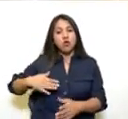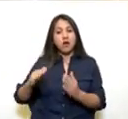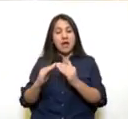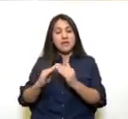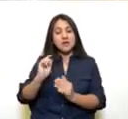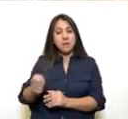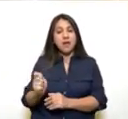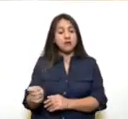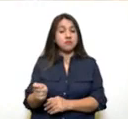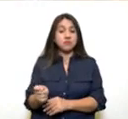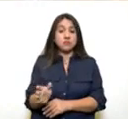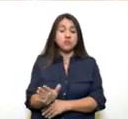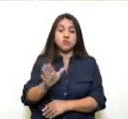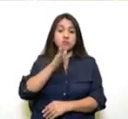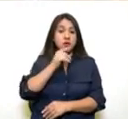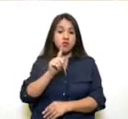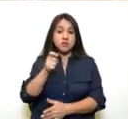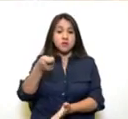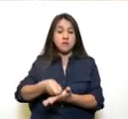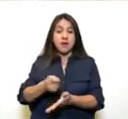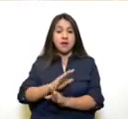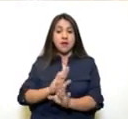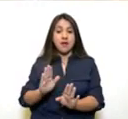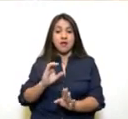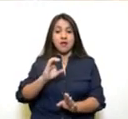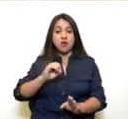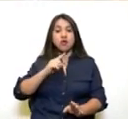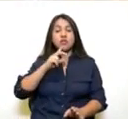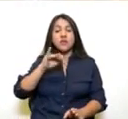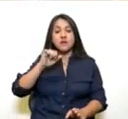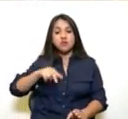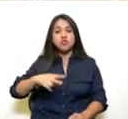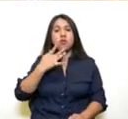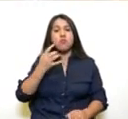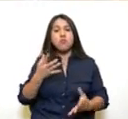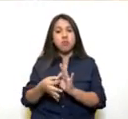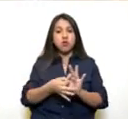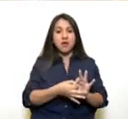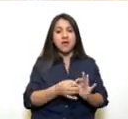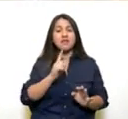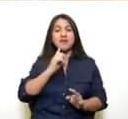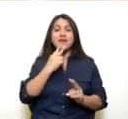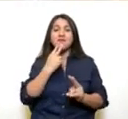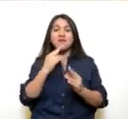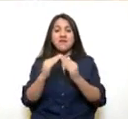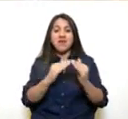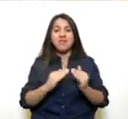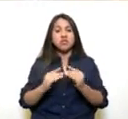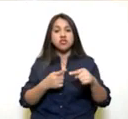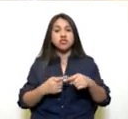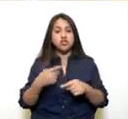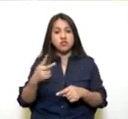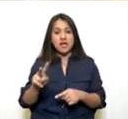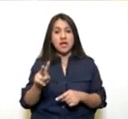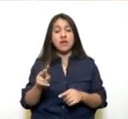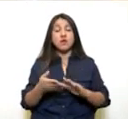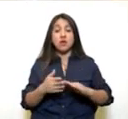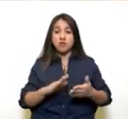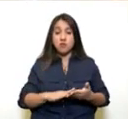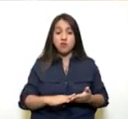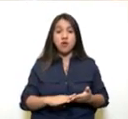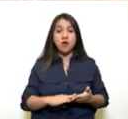viviendas no se paga contribuciones porque son viviendas sociales es una comuna dormitorio es una comuna